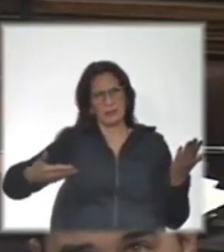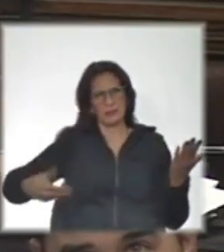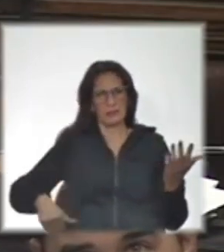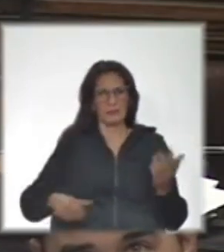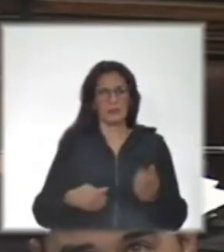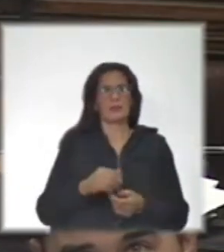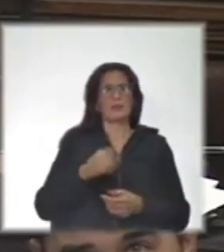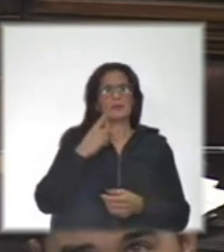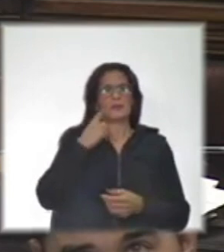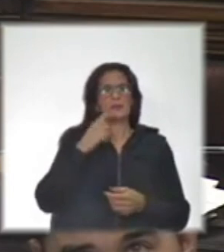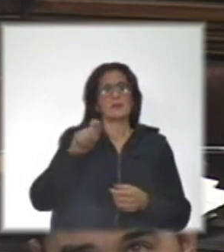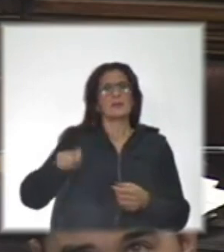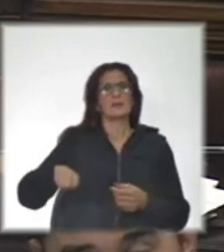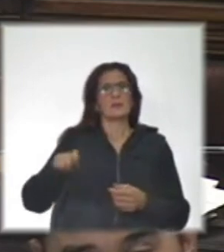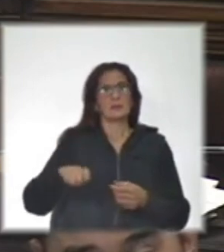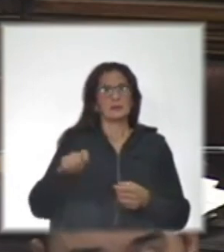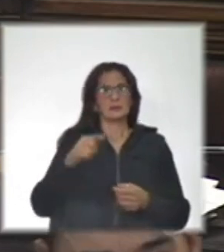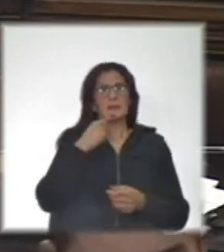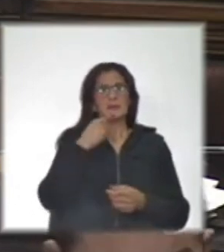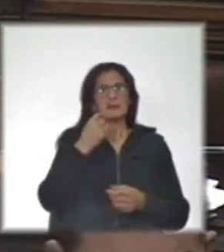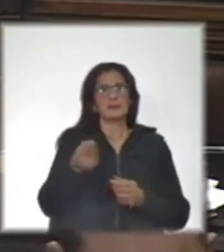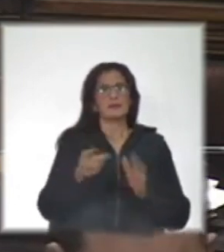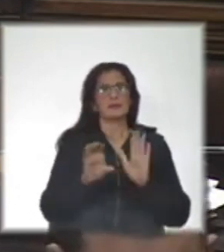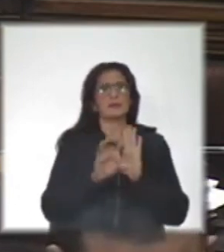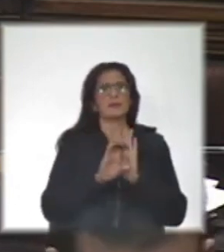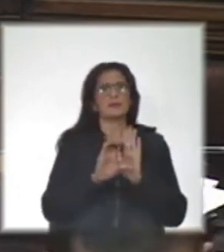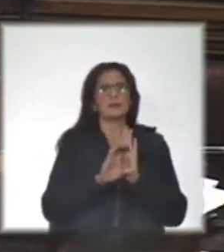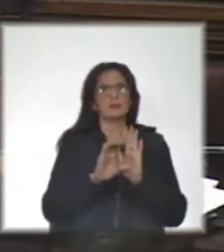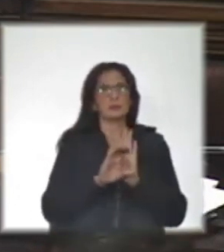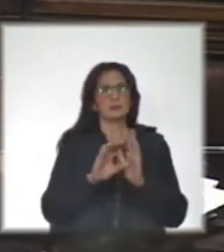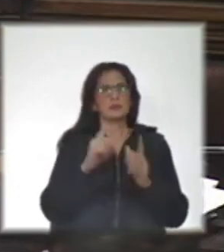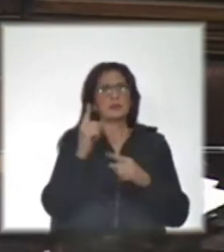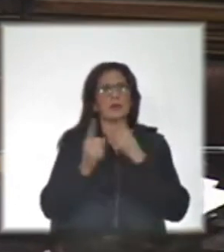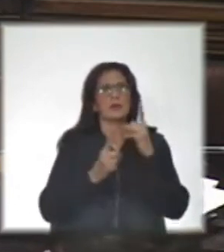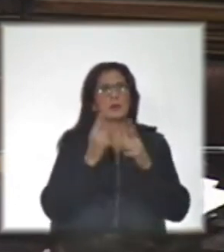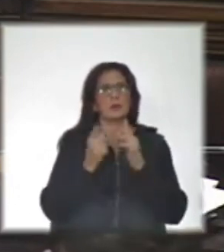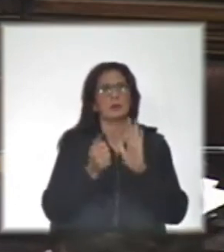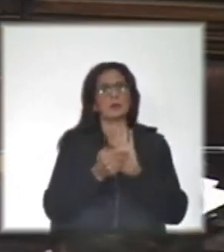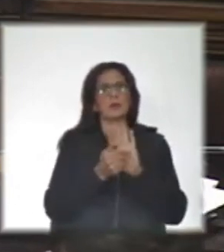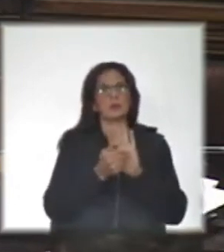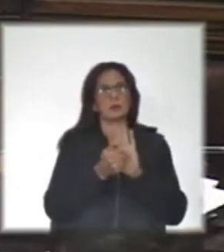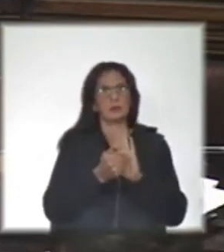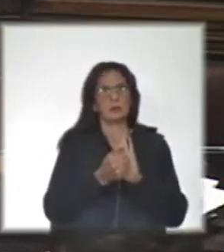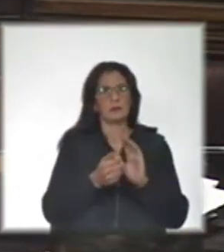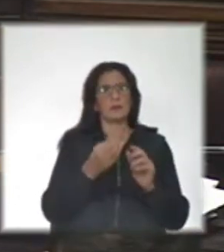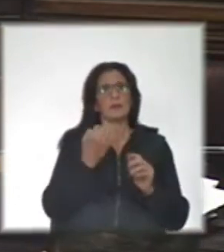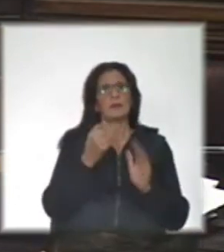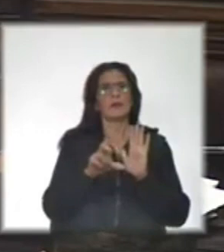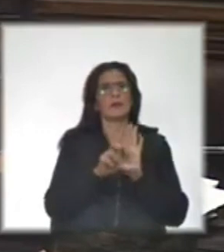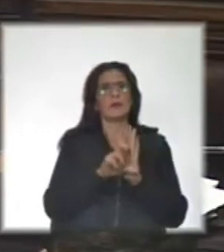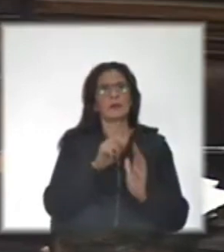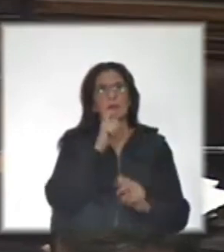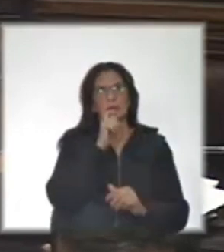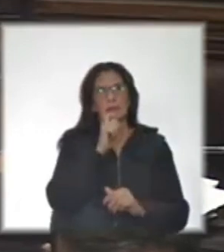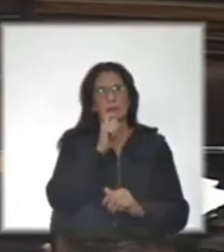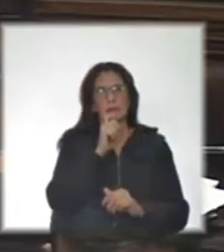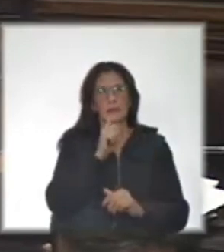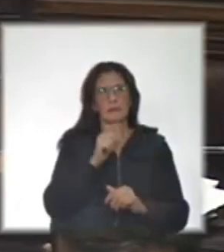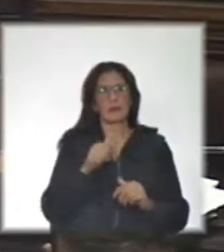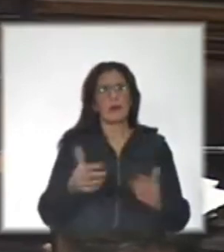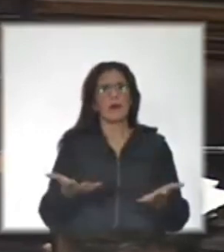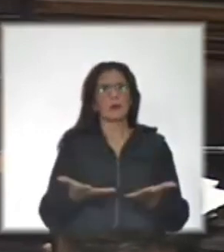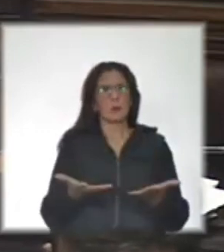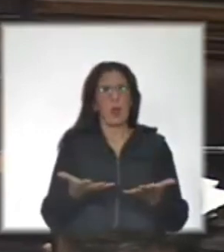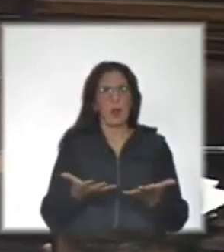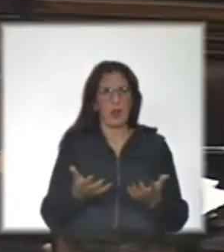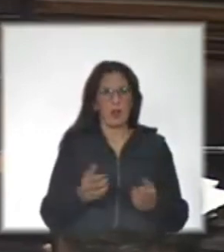de Justicia declara inconstitucional algunos artículos de la ley de prensa actual. Es